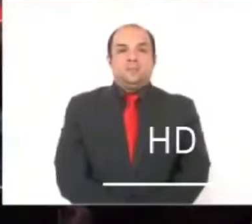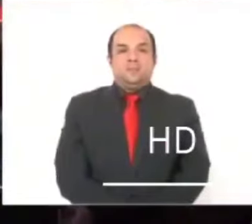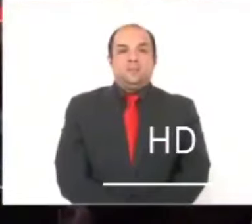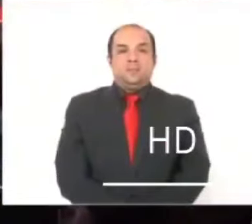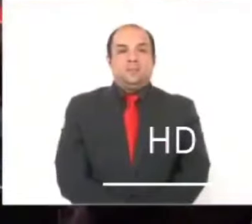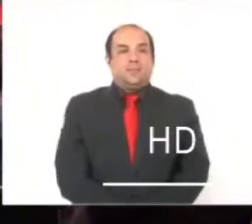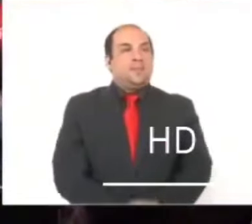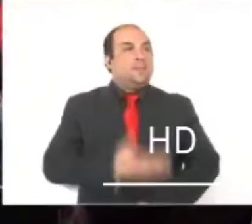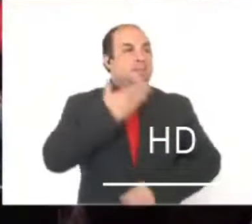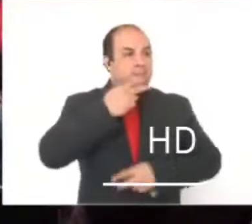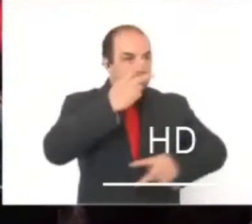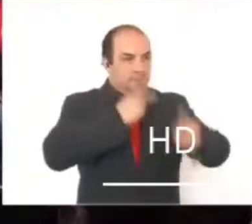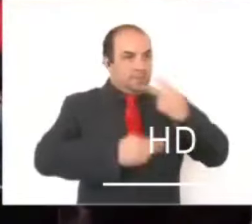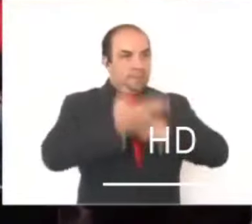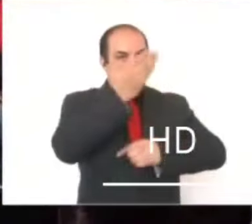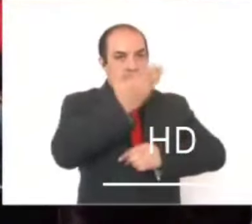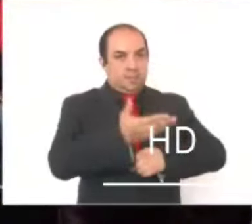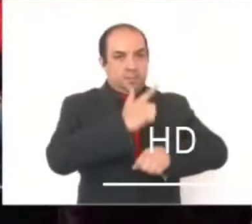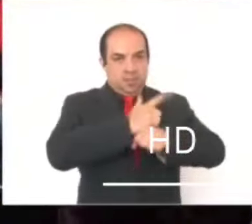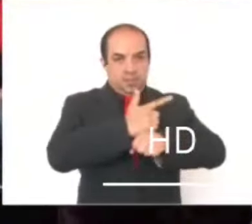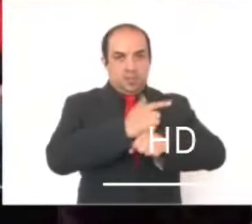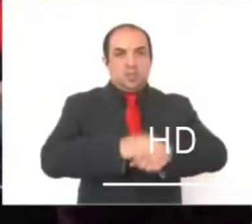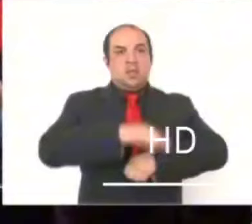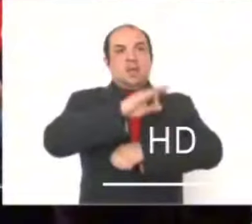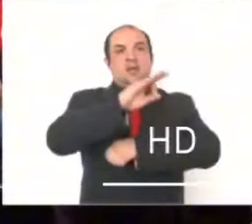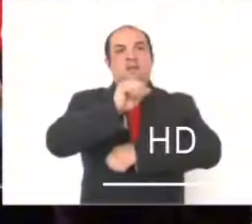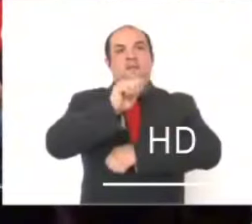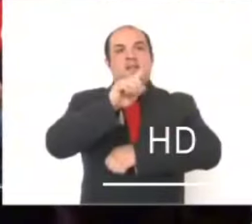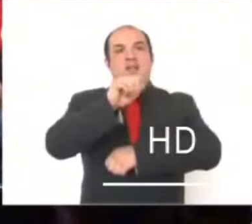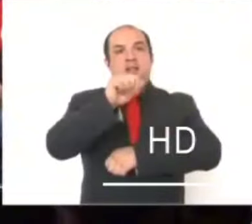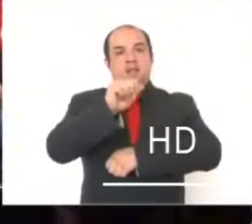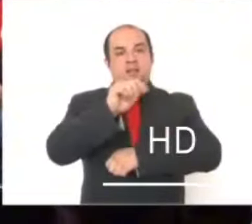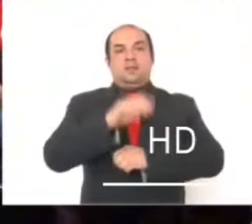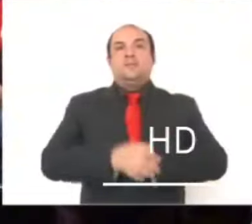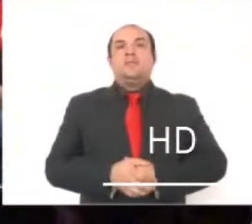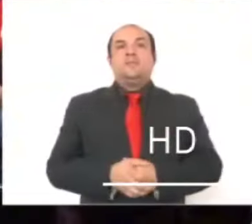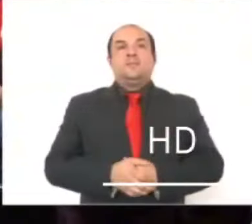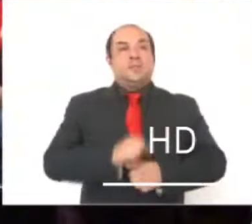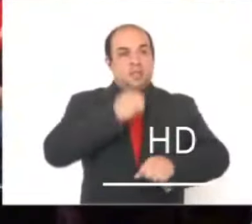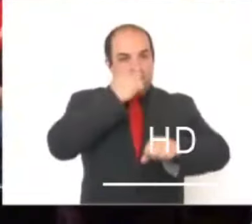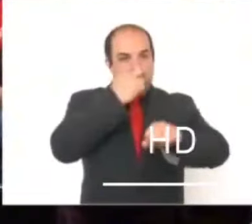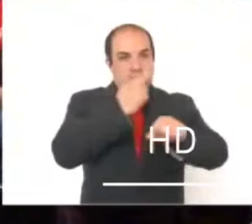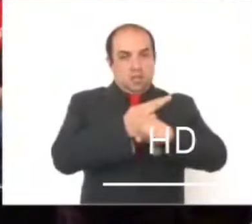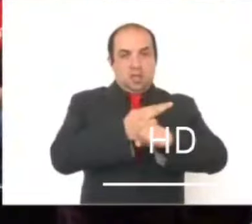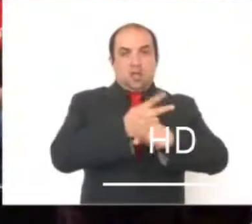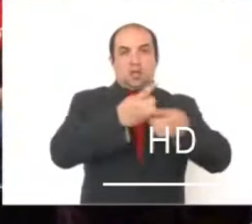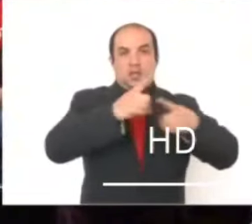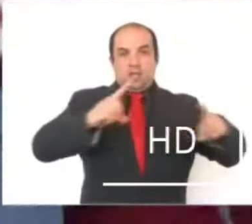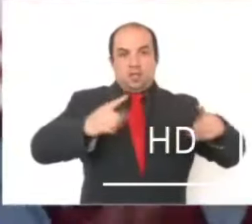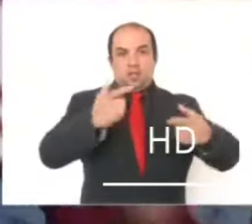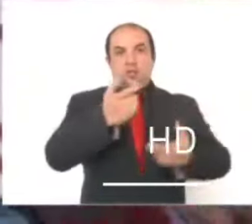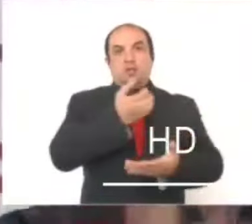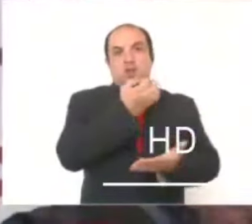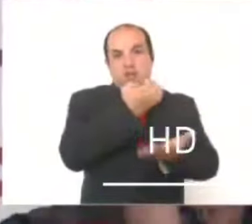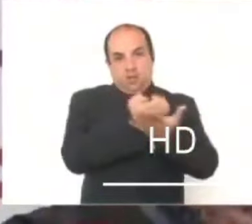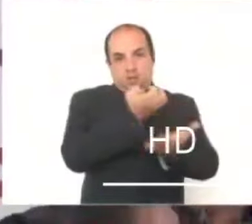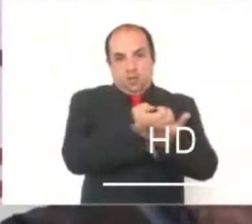Damos la bienvenida al licenciado Fadlala Cabani Neide, secretario de Desarrollo Económico.